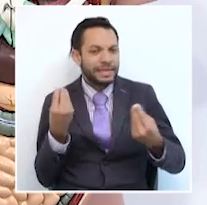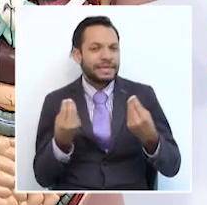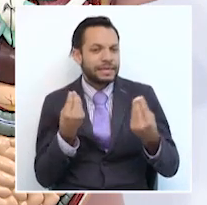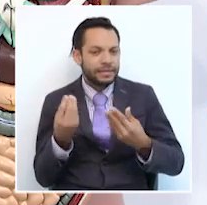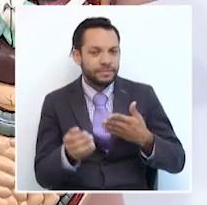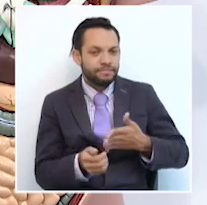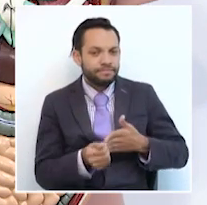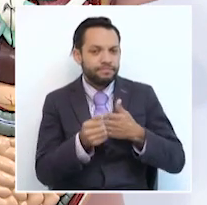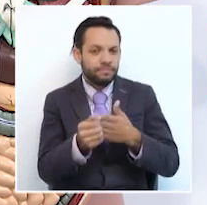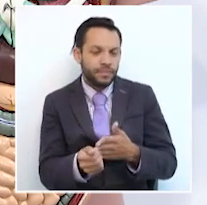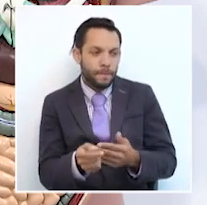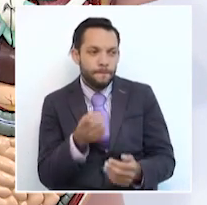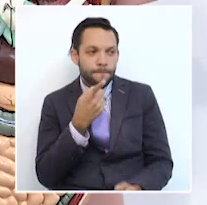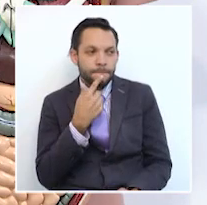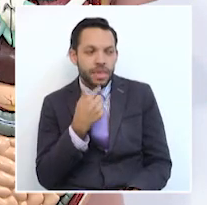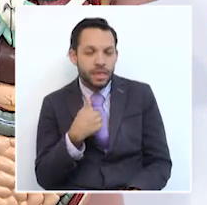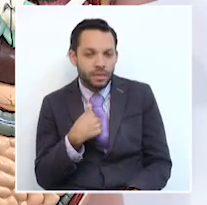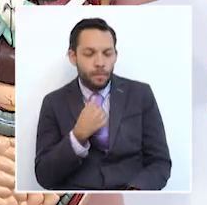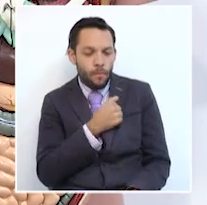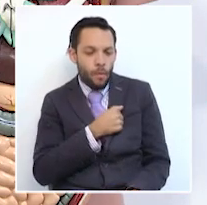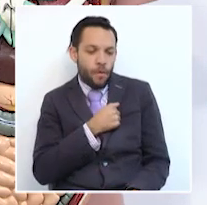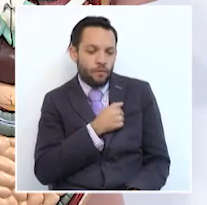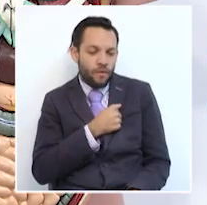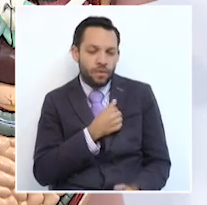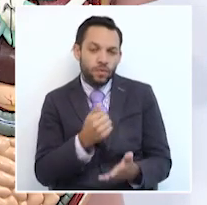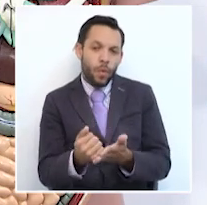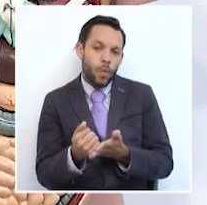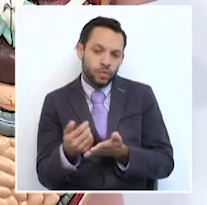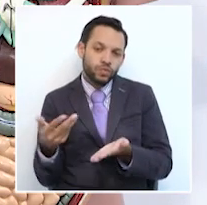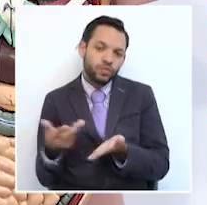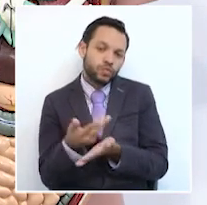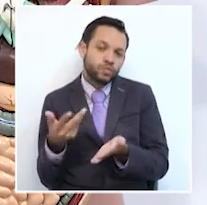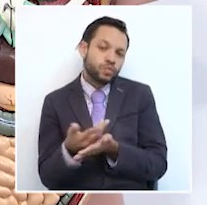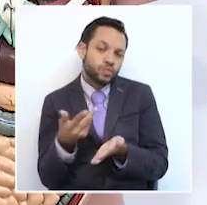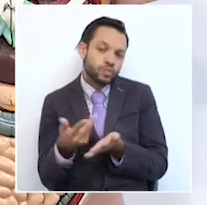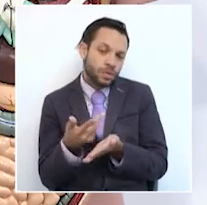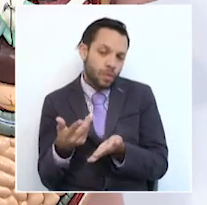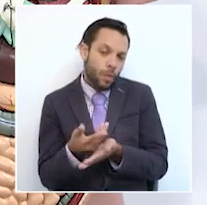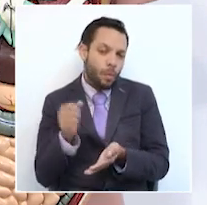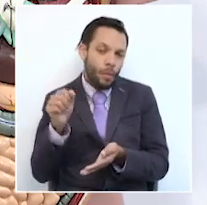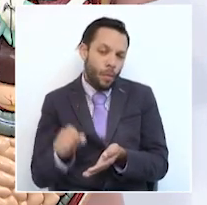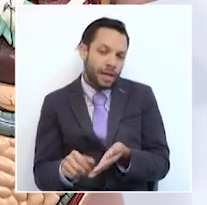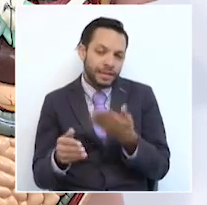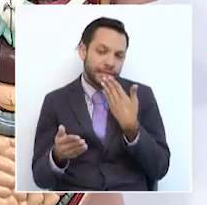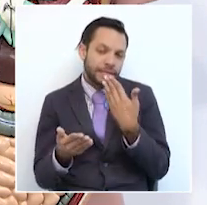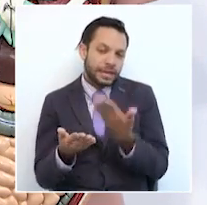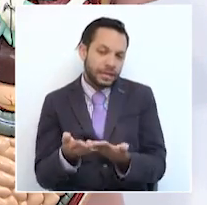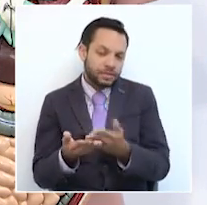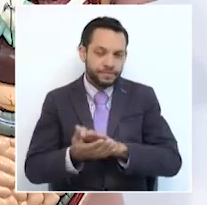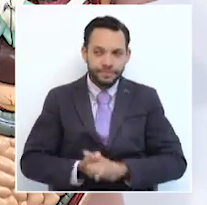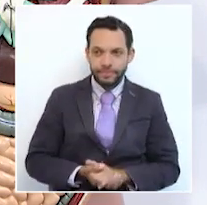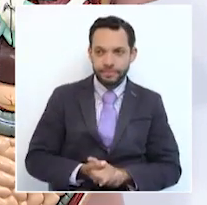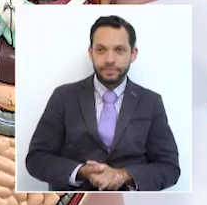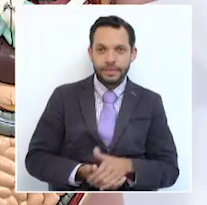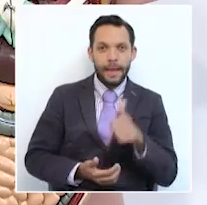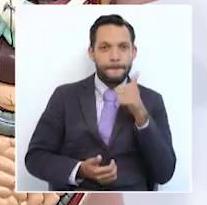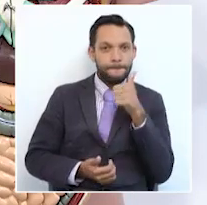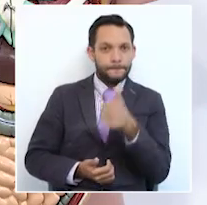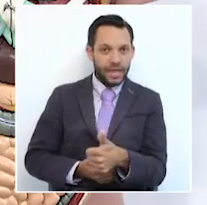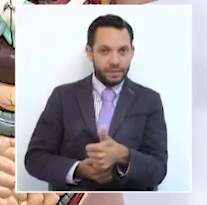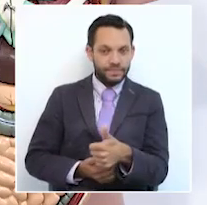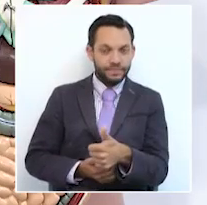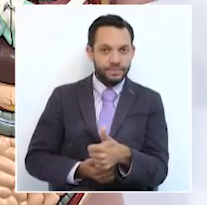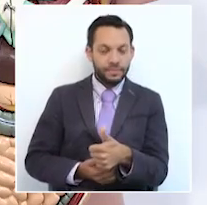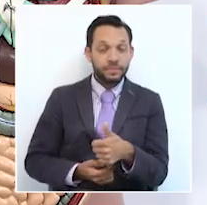qué se puede decir cuál sería una recomendación suya puede guiar porque muchas gracias si ustedes fueron